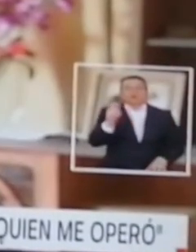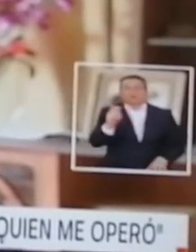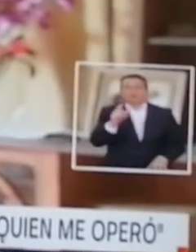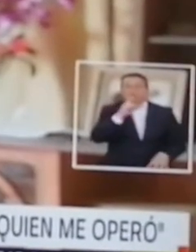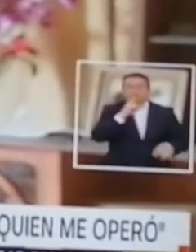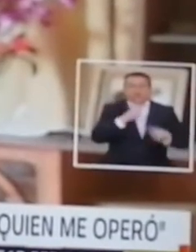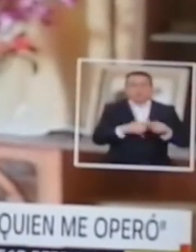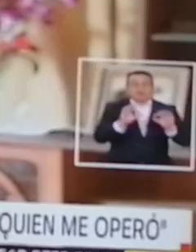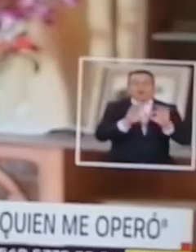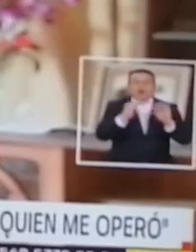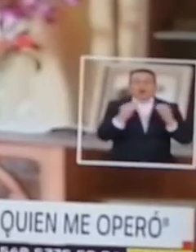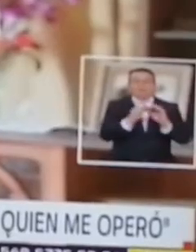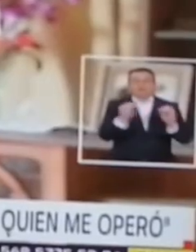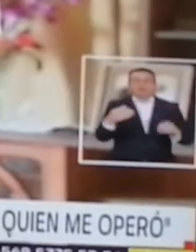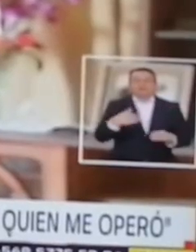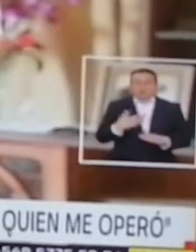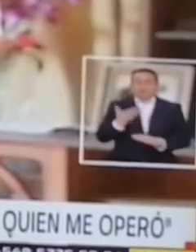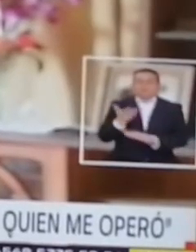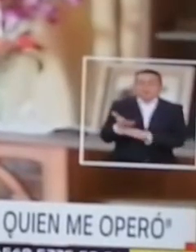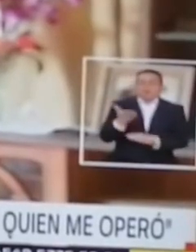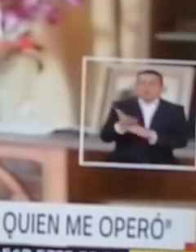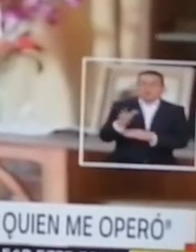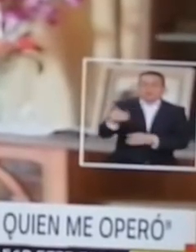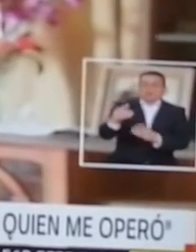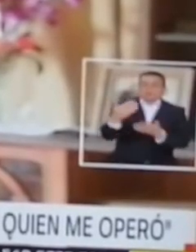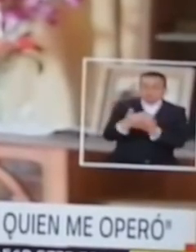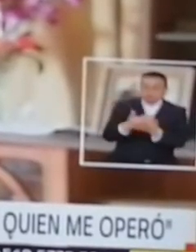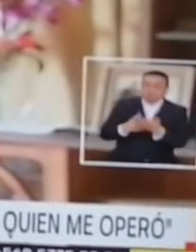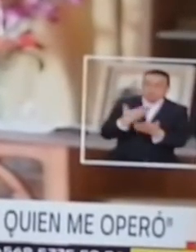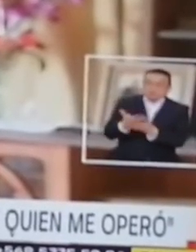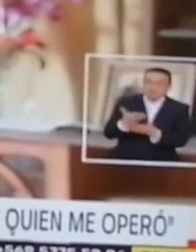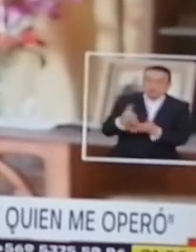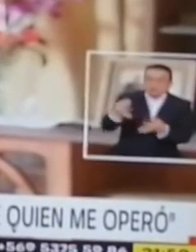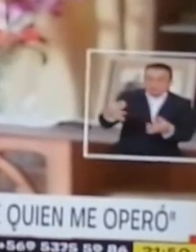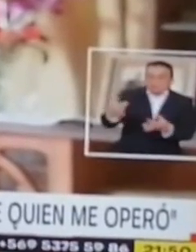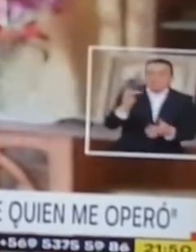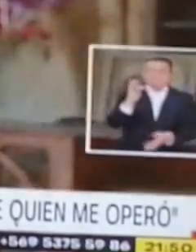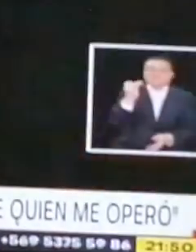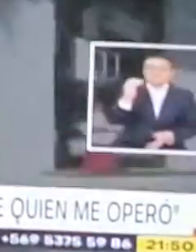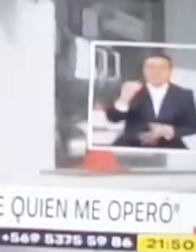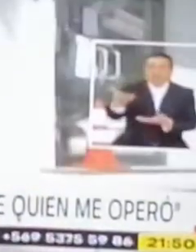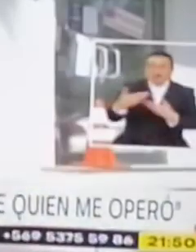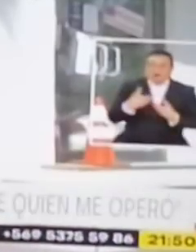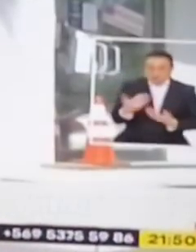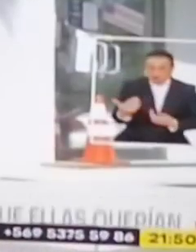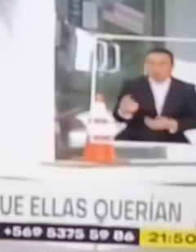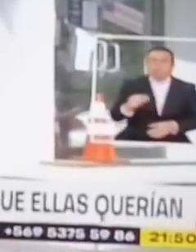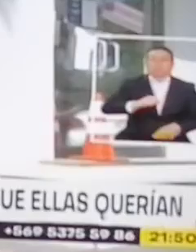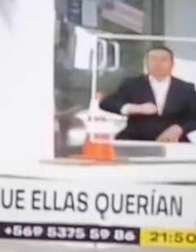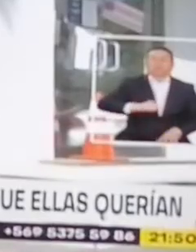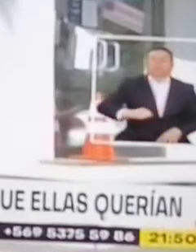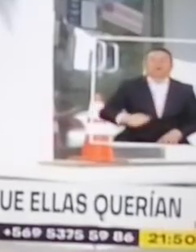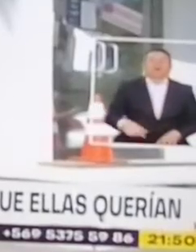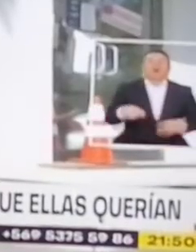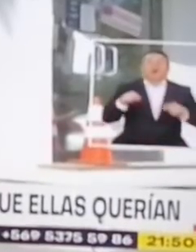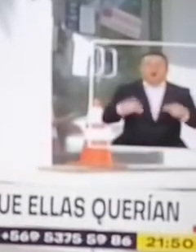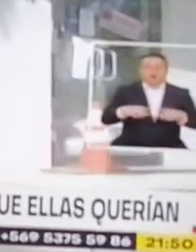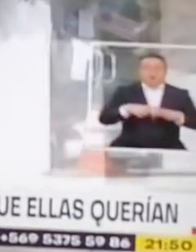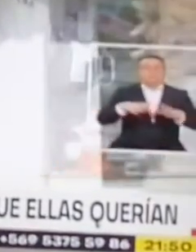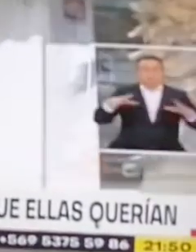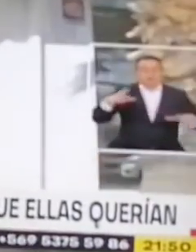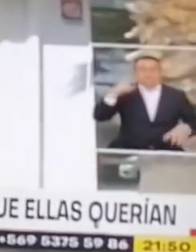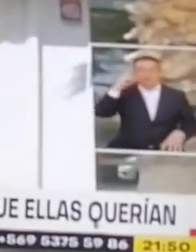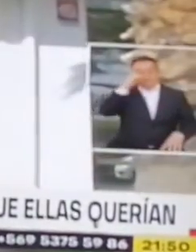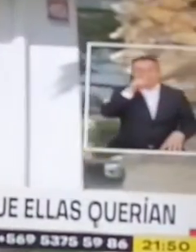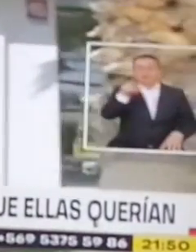más completo, que es lo que yo vengo pidiendo a la clínica, a mi ficha clínica, y no me la ceden. Y ahora, dice, será más difícil,